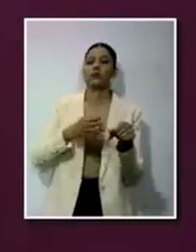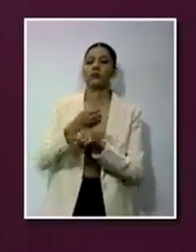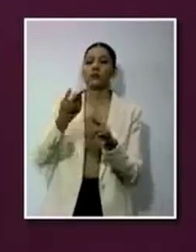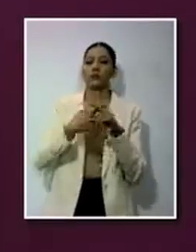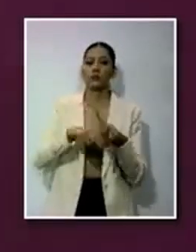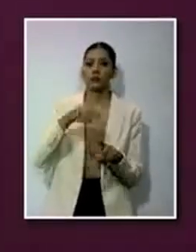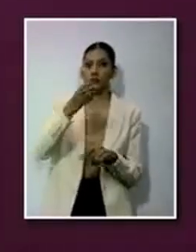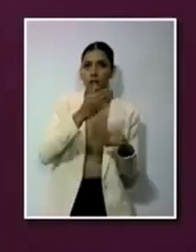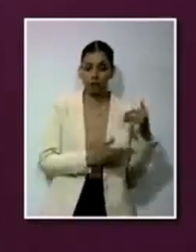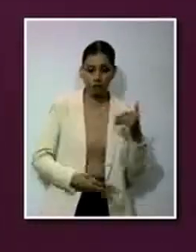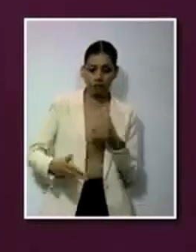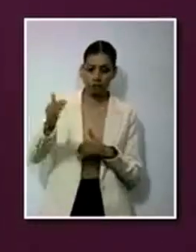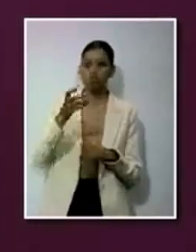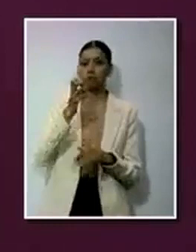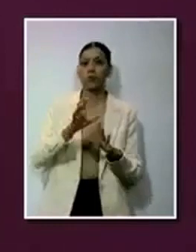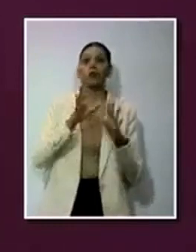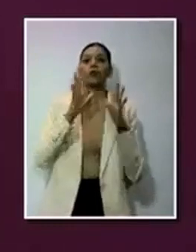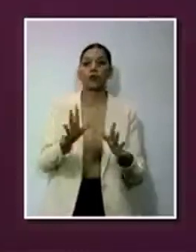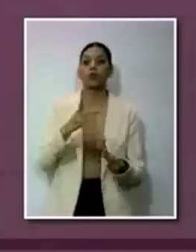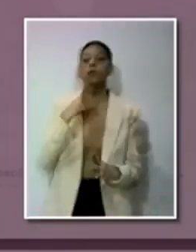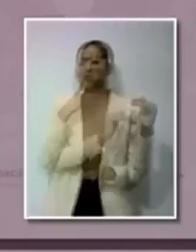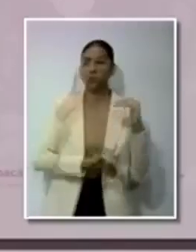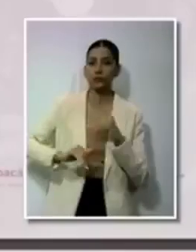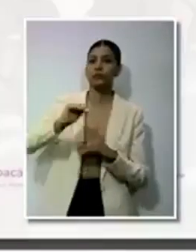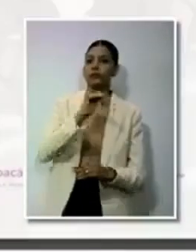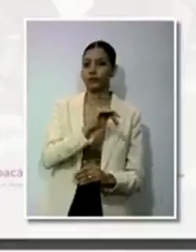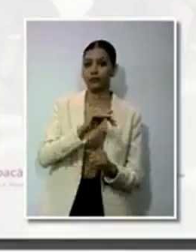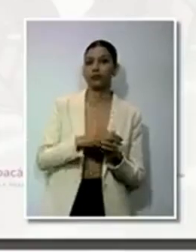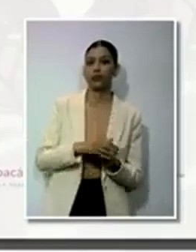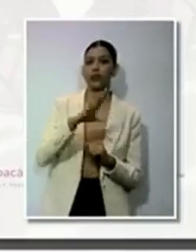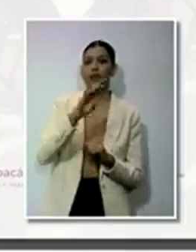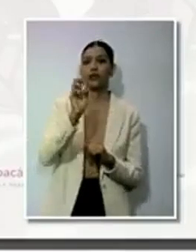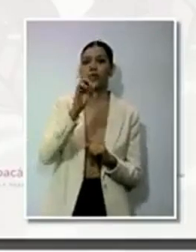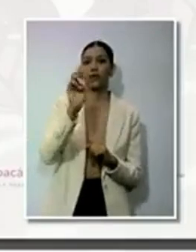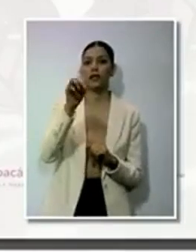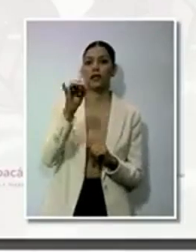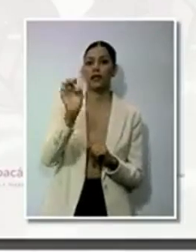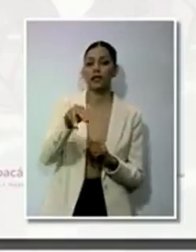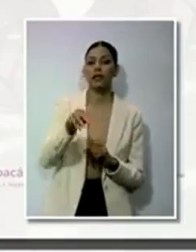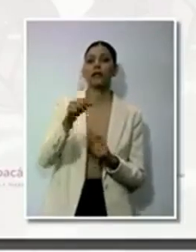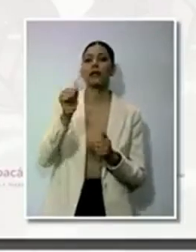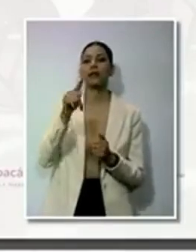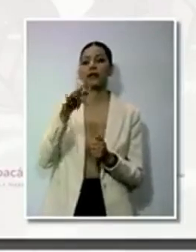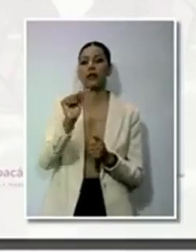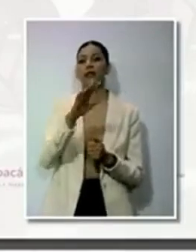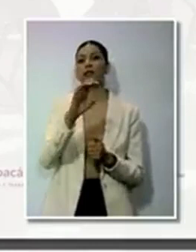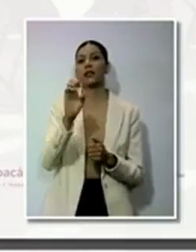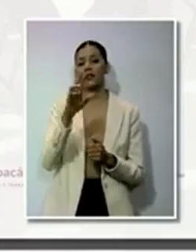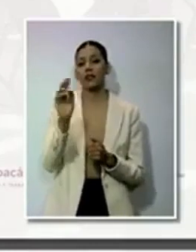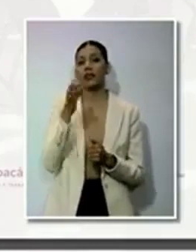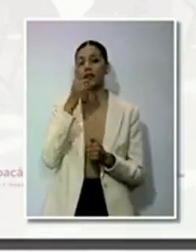nuevo ingreso a las escuelas normales fue dada a conocer a las instituciones involucradas, quienes respaldaron que el proceso se realice a través del